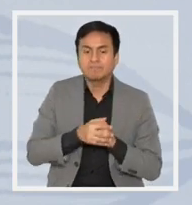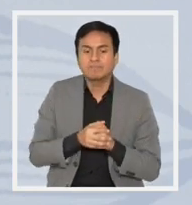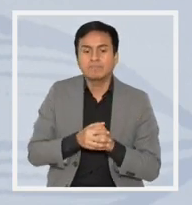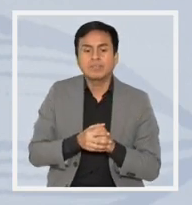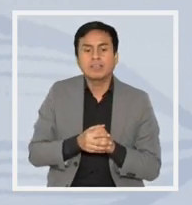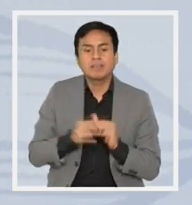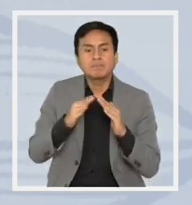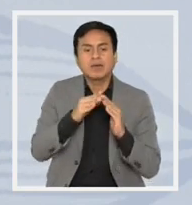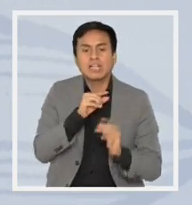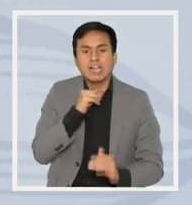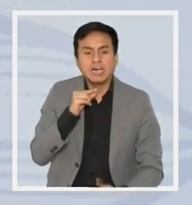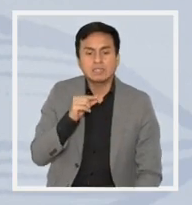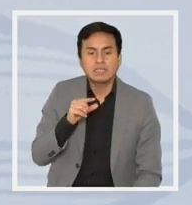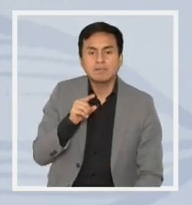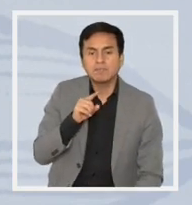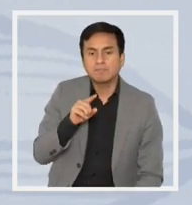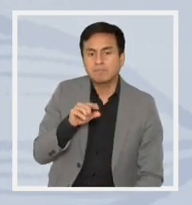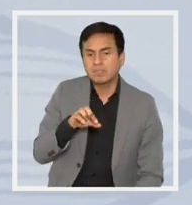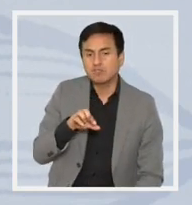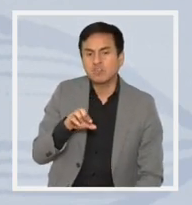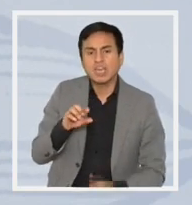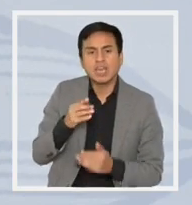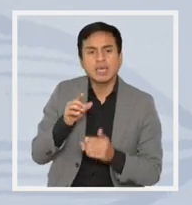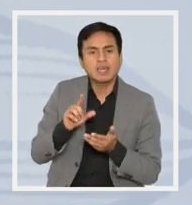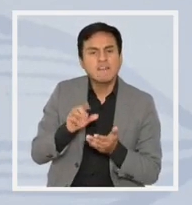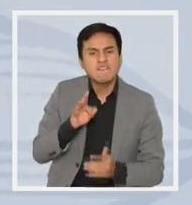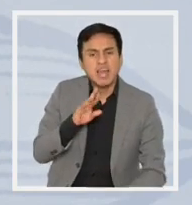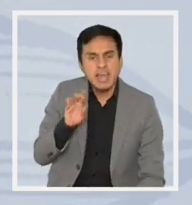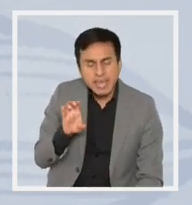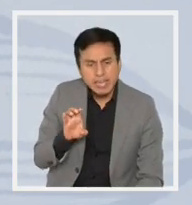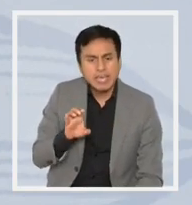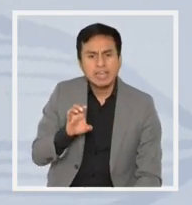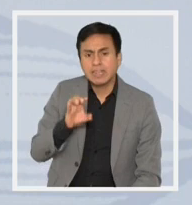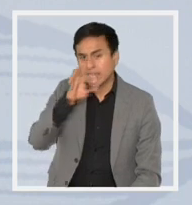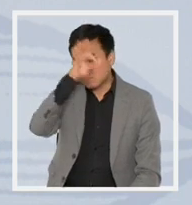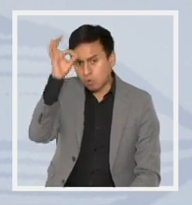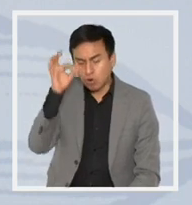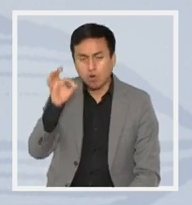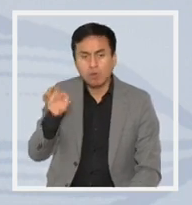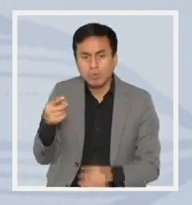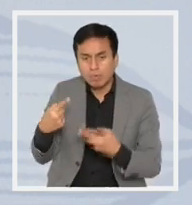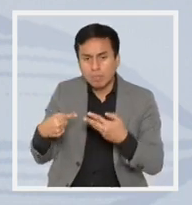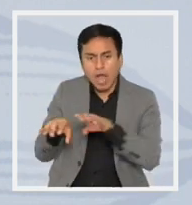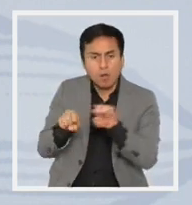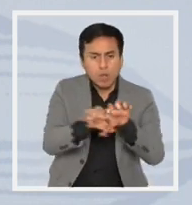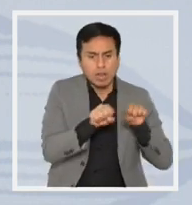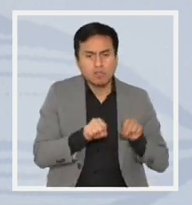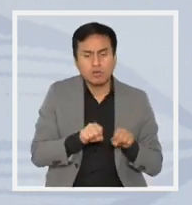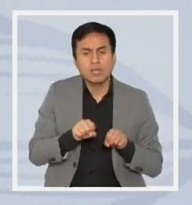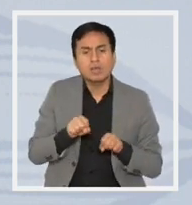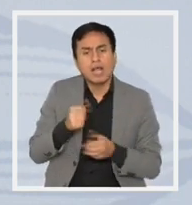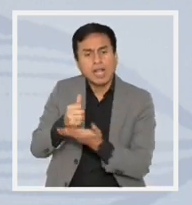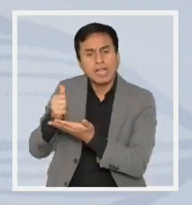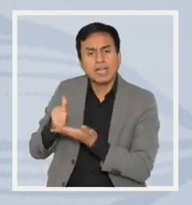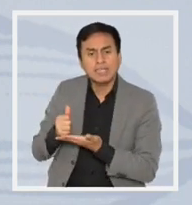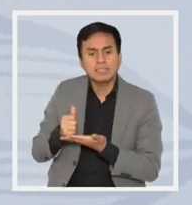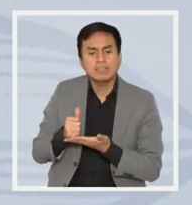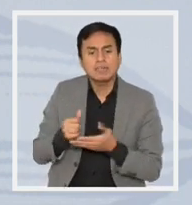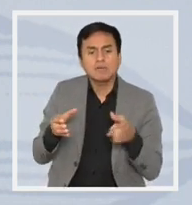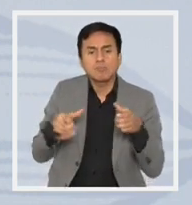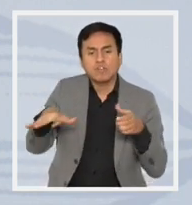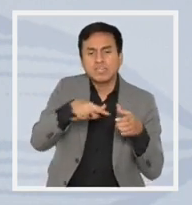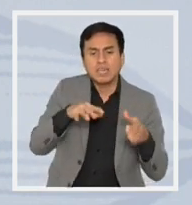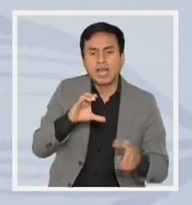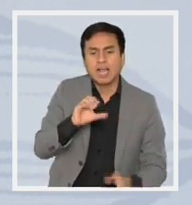en Padre Las Casas, en Pitrufquén, en Freire, y en Temuco firmamos un acuerdo con todos los alcaldes y alcaldesas de la provincia de